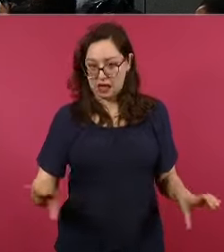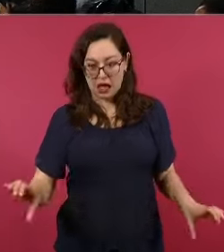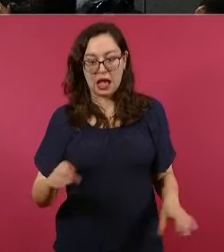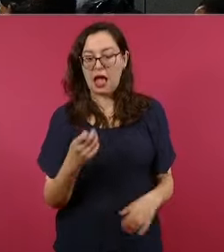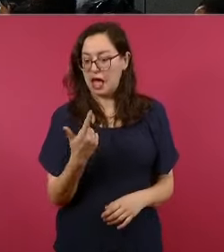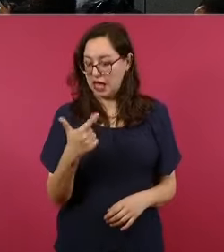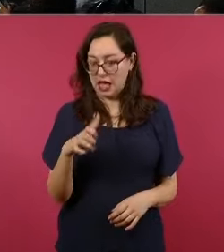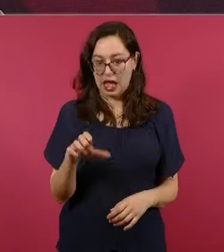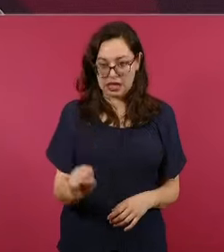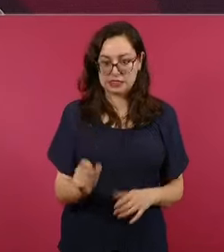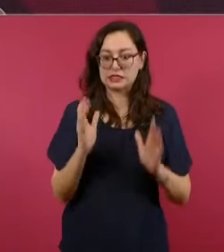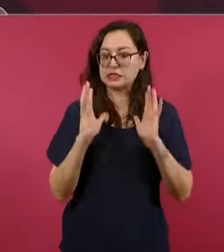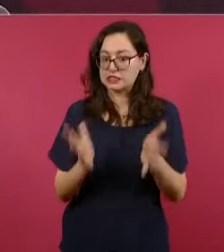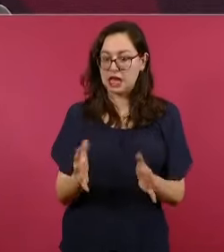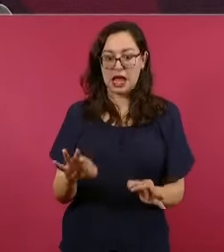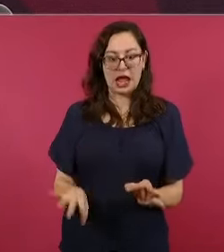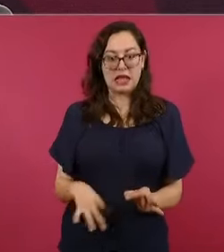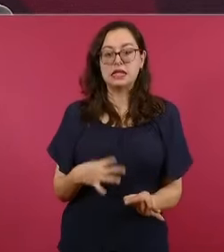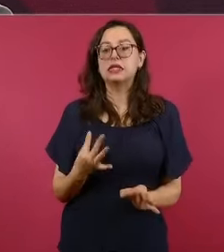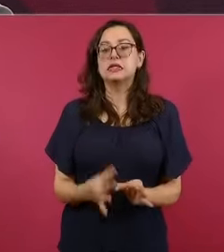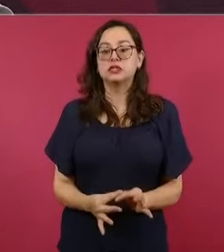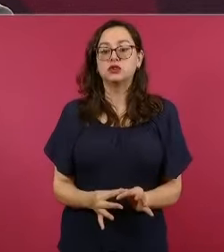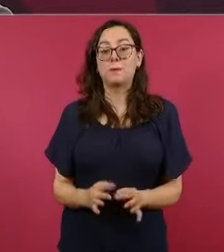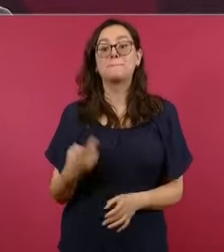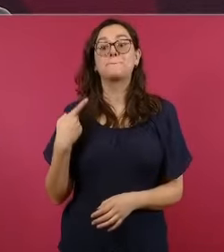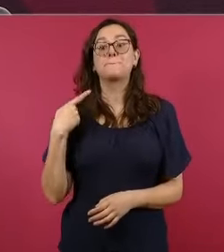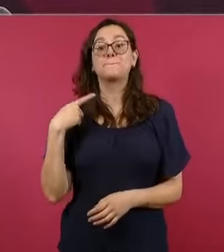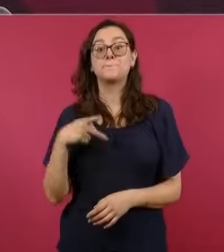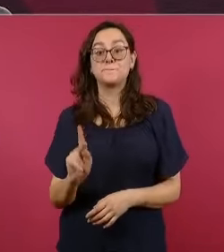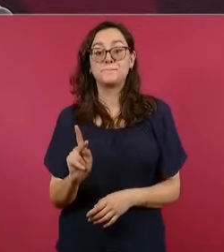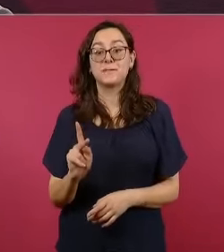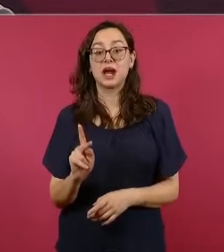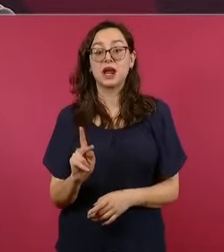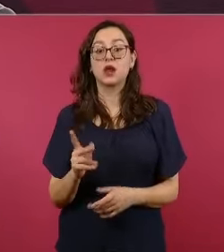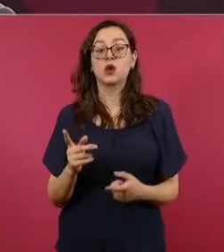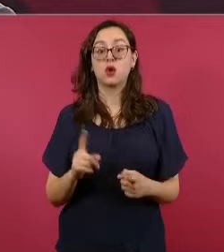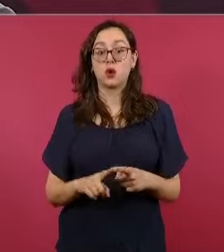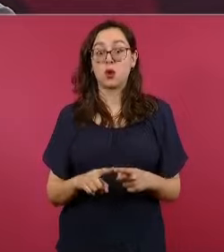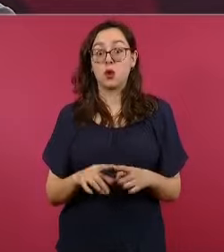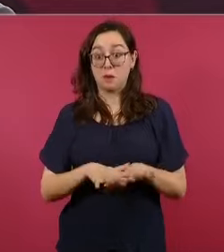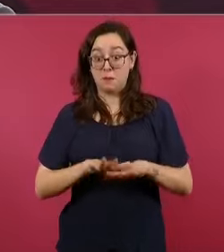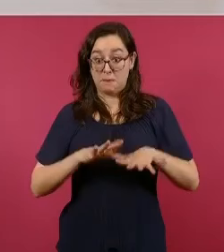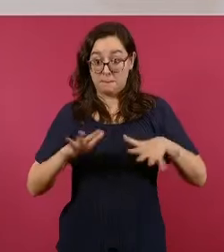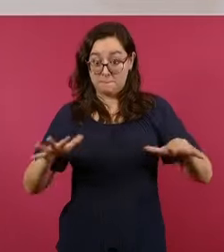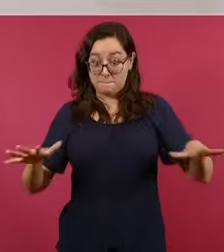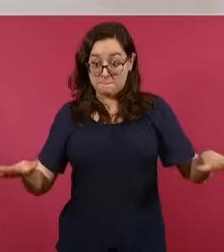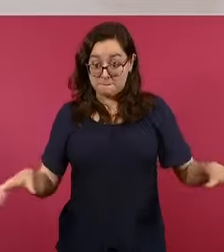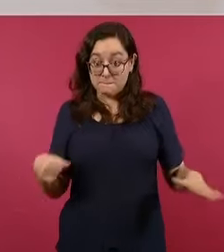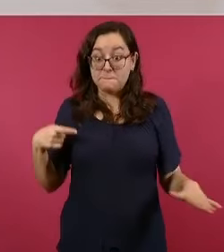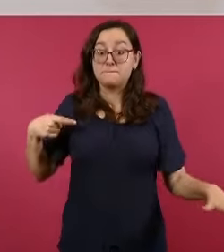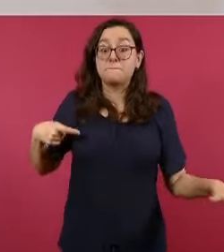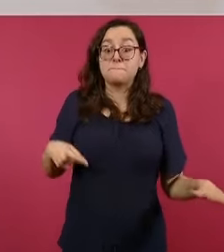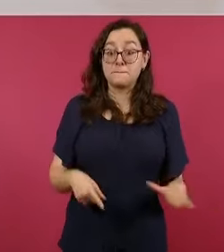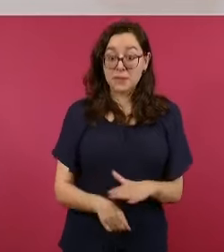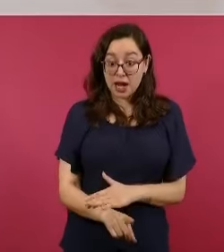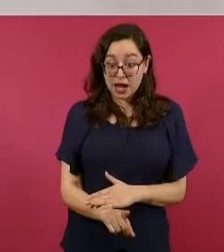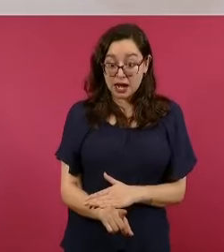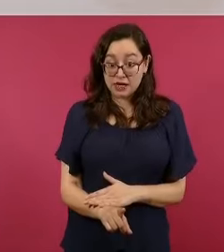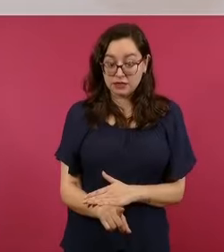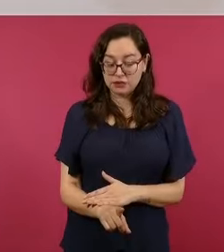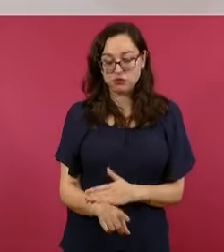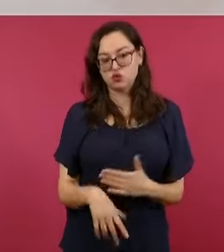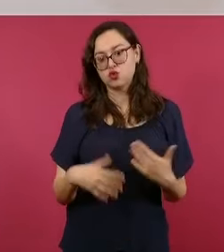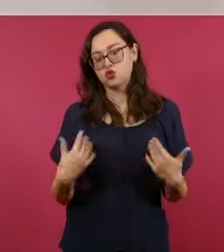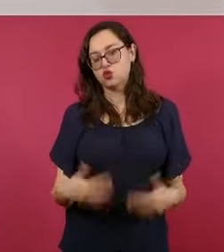gasoducto varios pero es muy importante el gasoducto marino hasta a Tuxpan